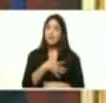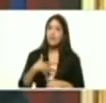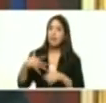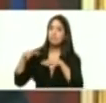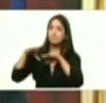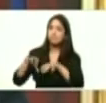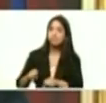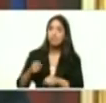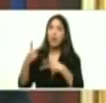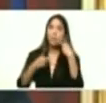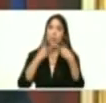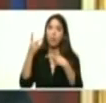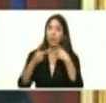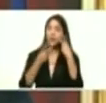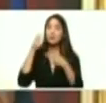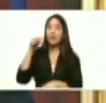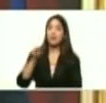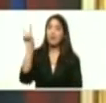en este país.